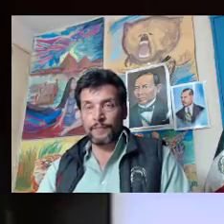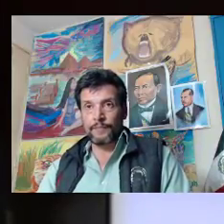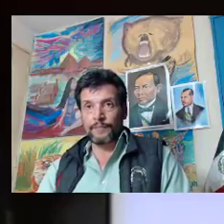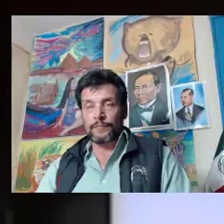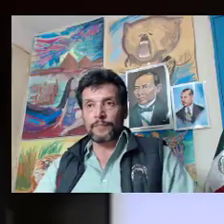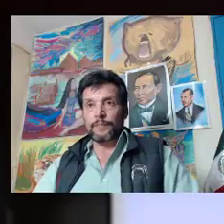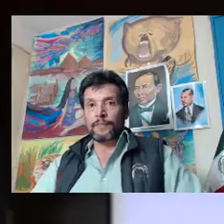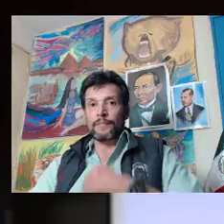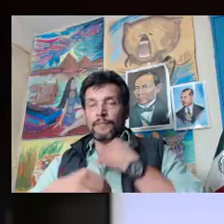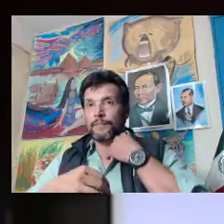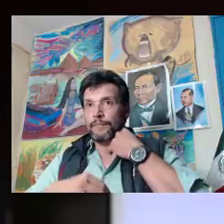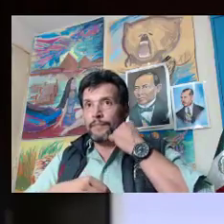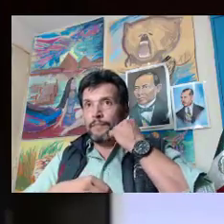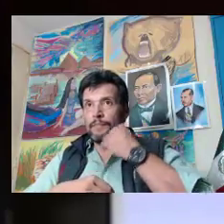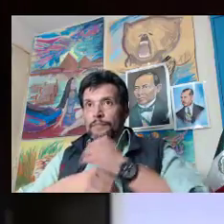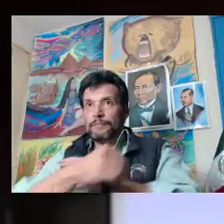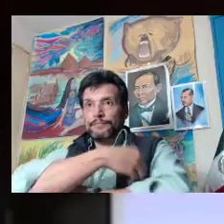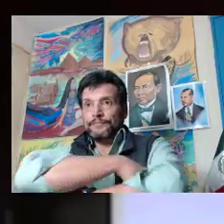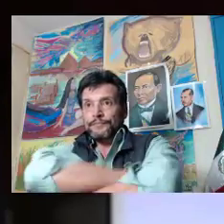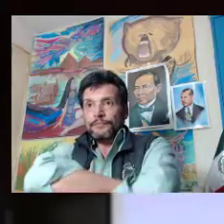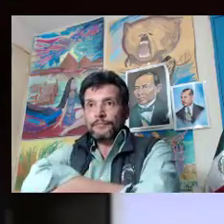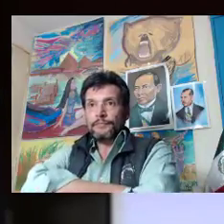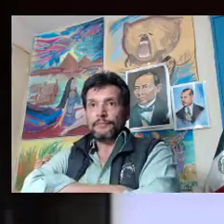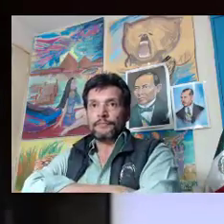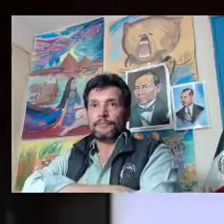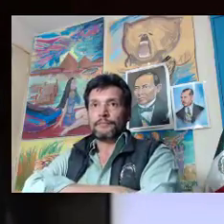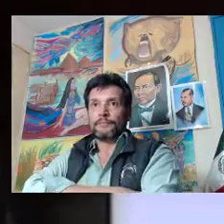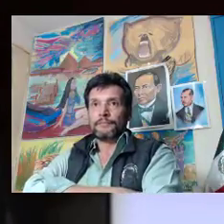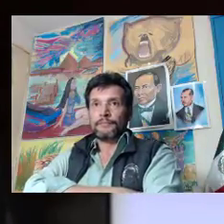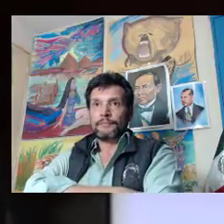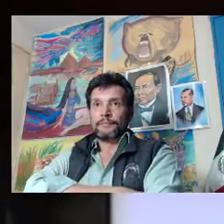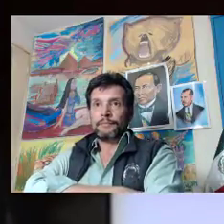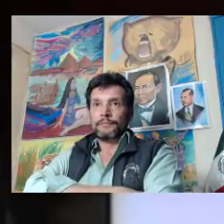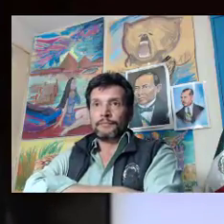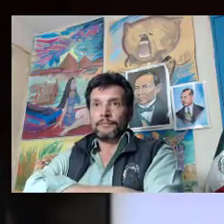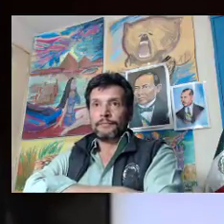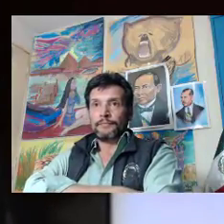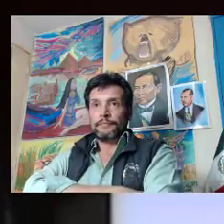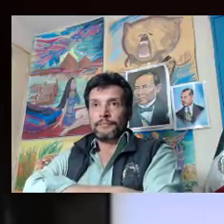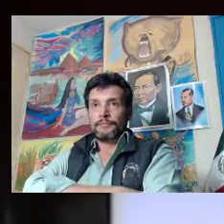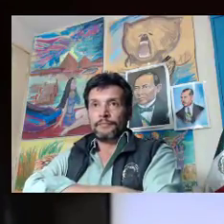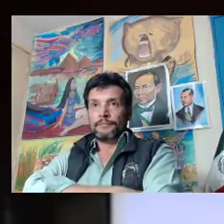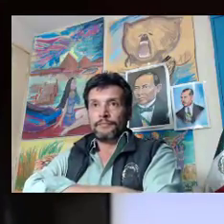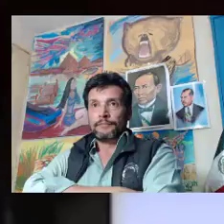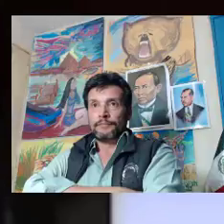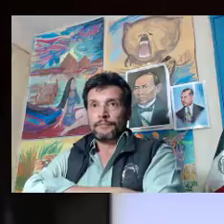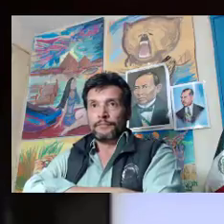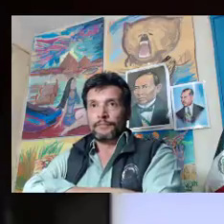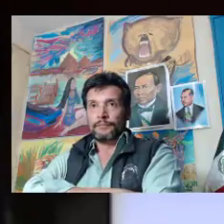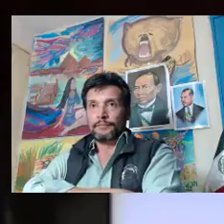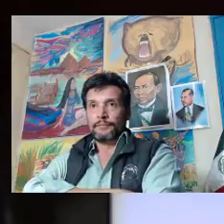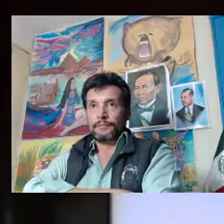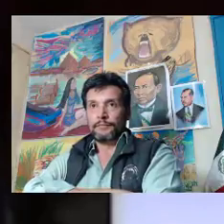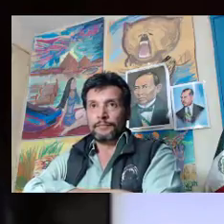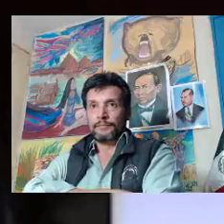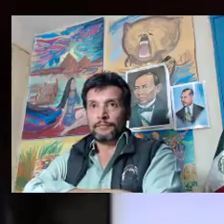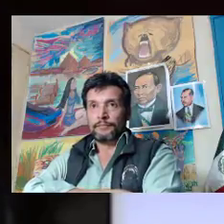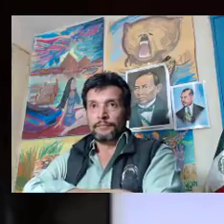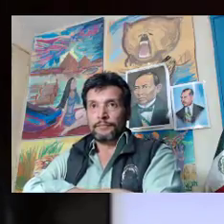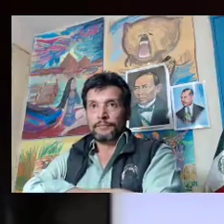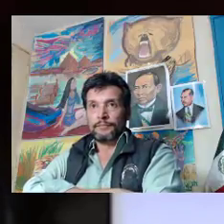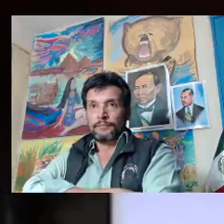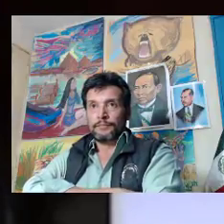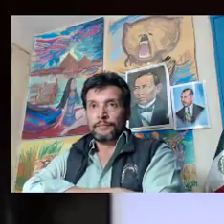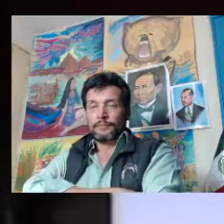los esquemas que se utilizaron para el desvío de recursos públicos, fue despedida. Y ahí Rosario